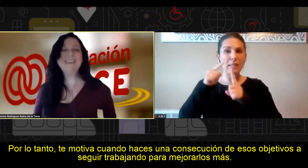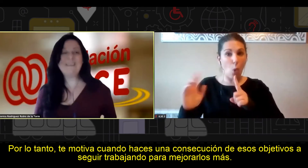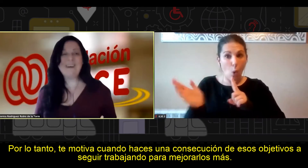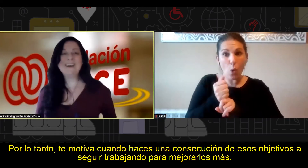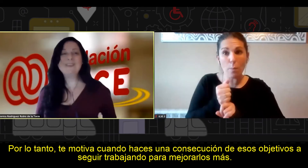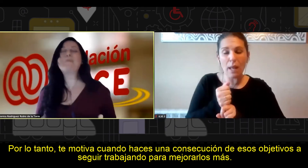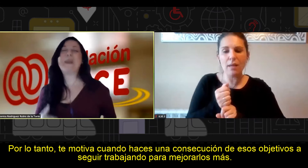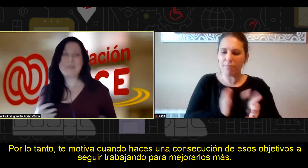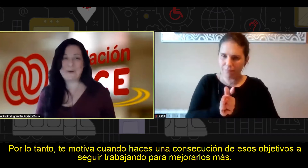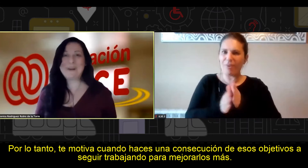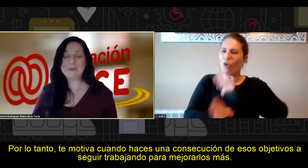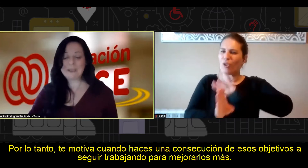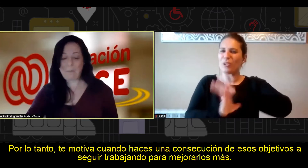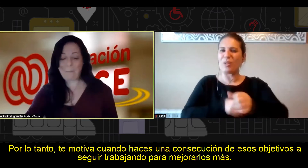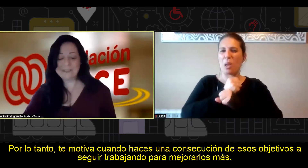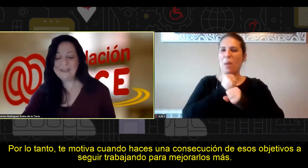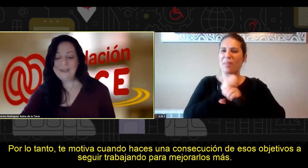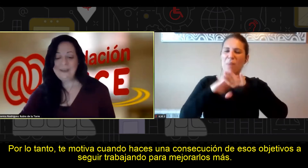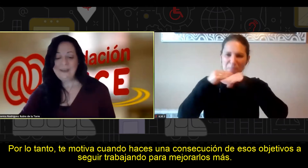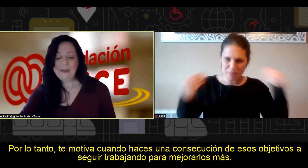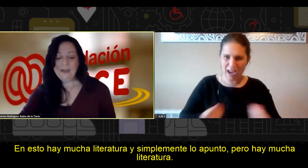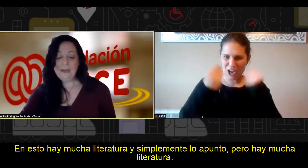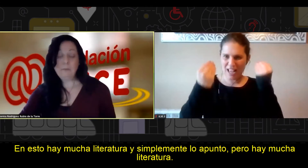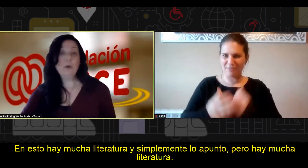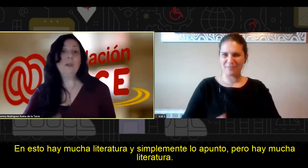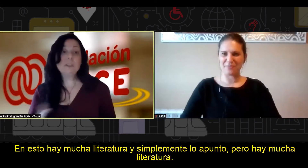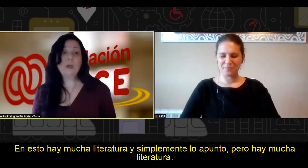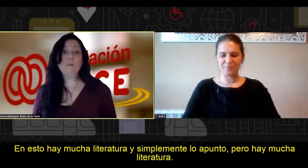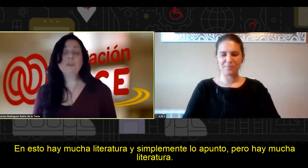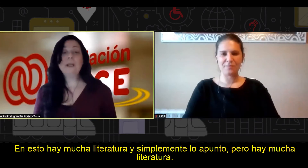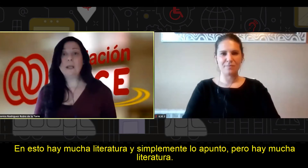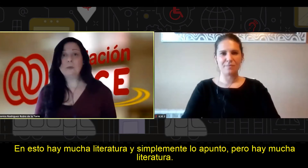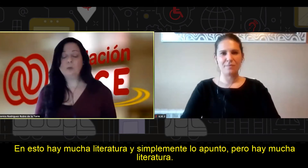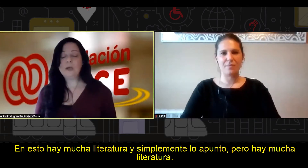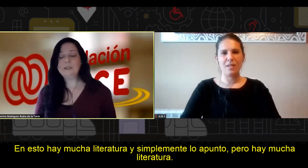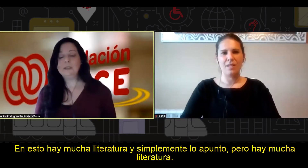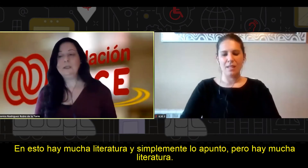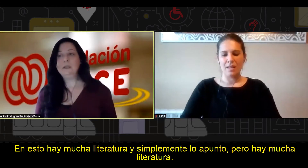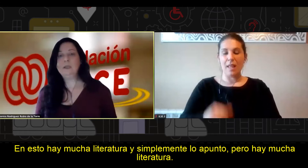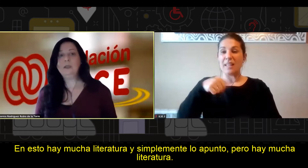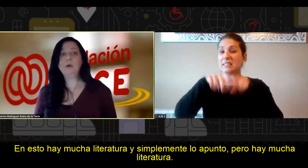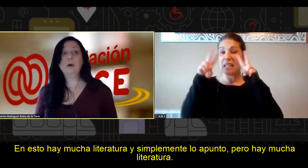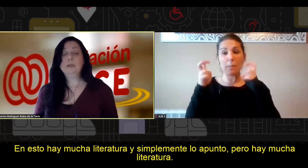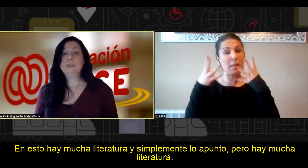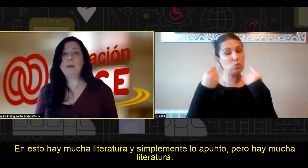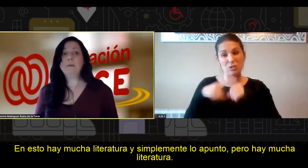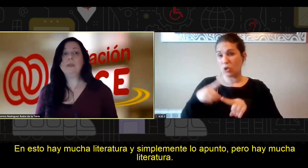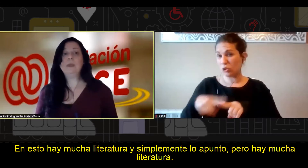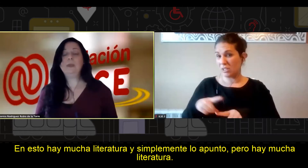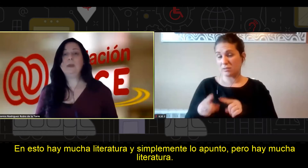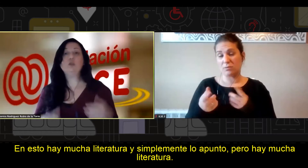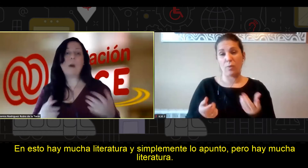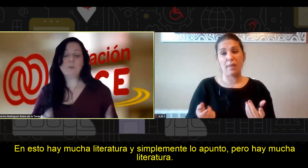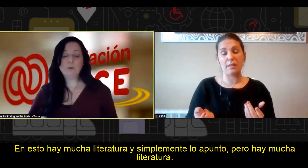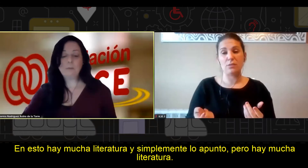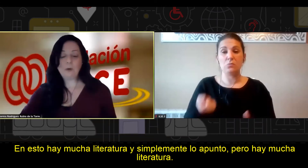seguir trabajando para mejorarlos aún más. Bueno, en esto hay mucha literatura y bueno, simplemente